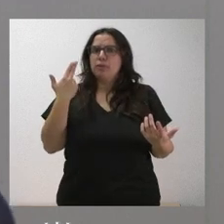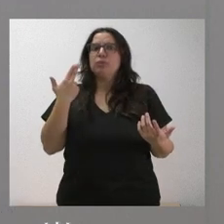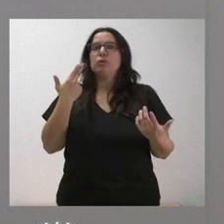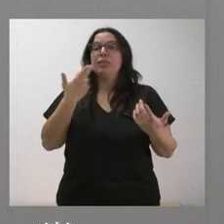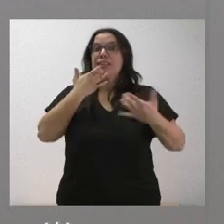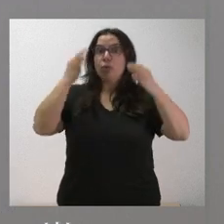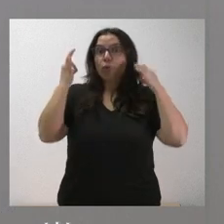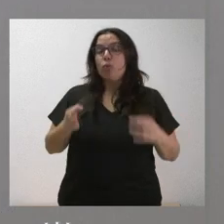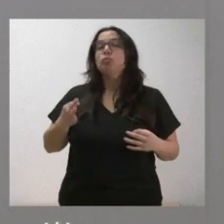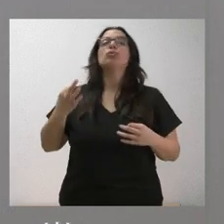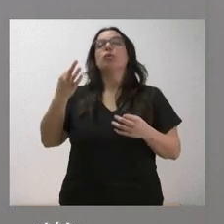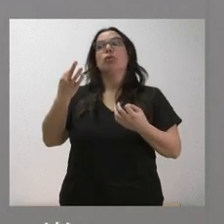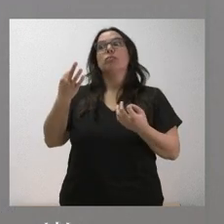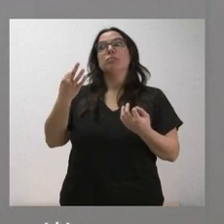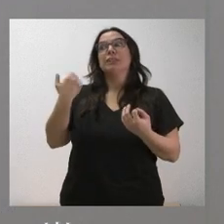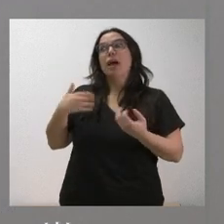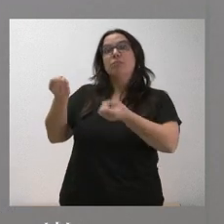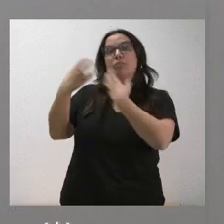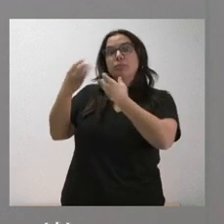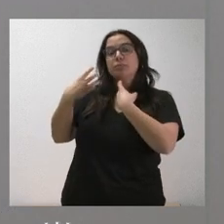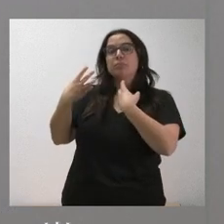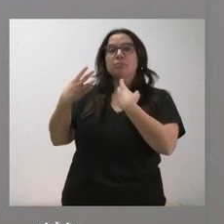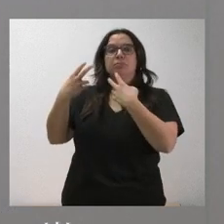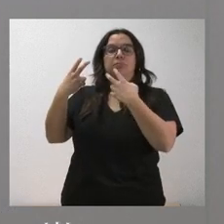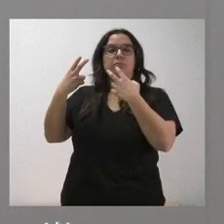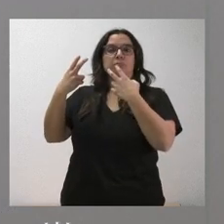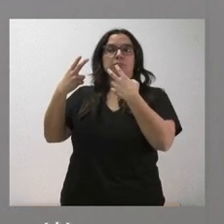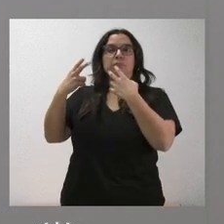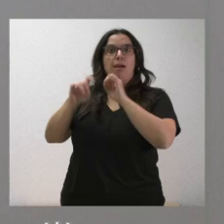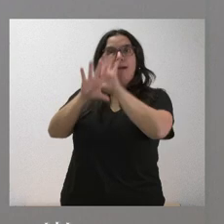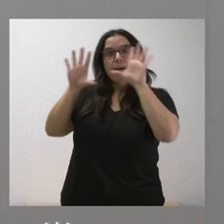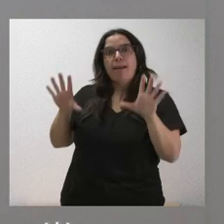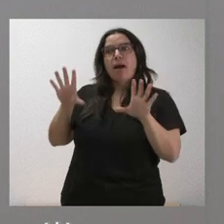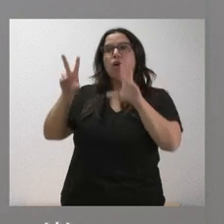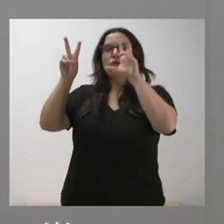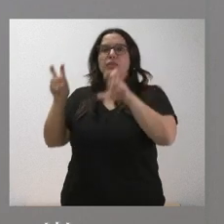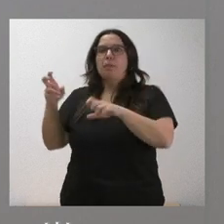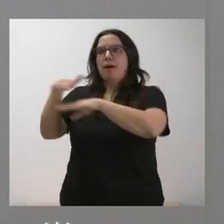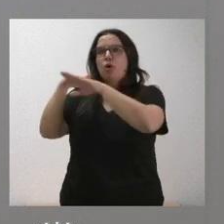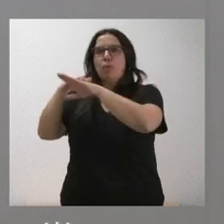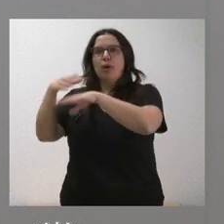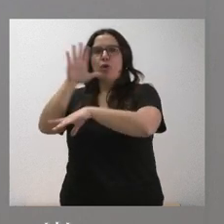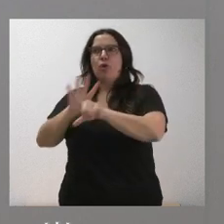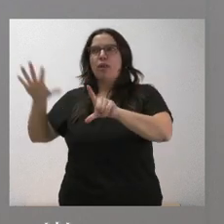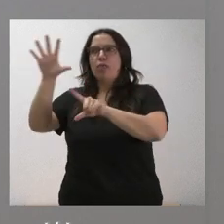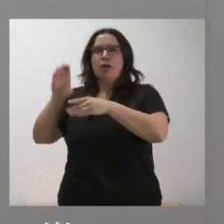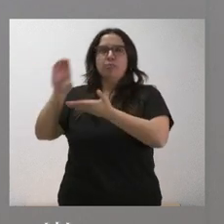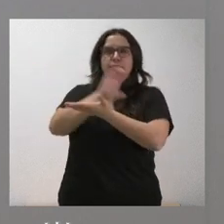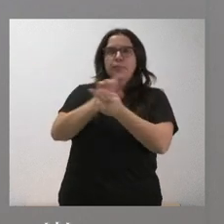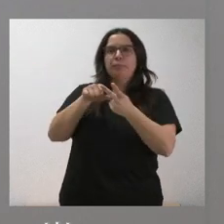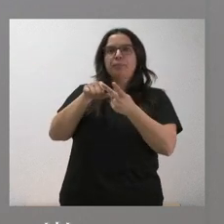en el momento en que dispusiéramos la información relativa a las entregas a cuenta a la